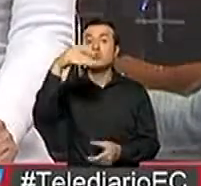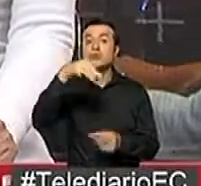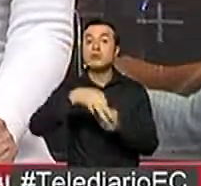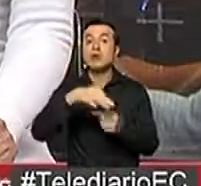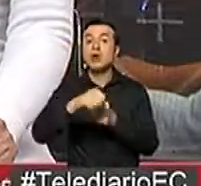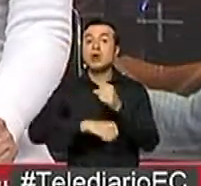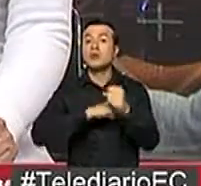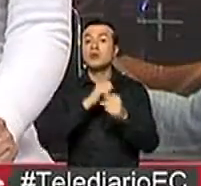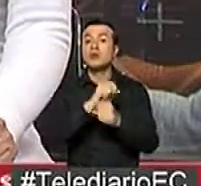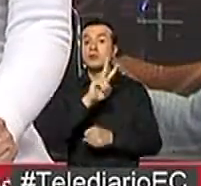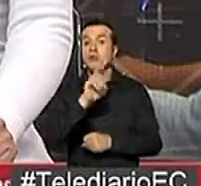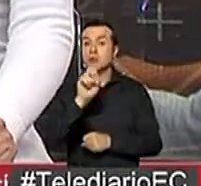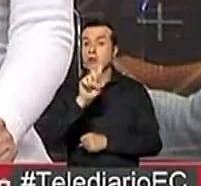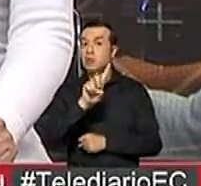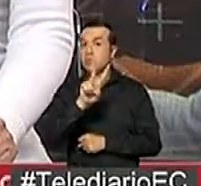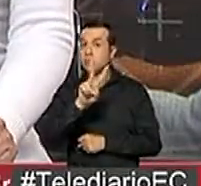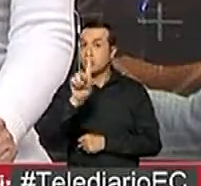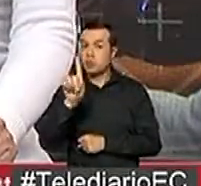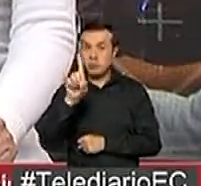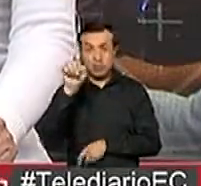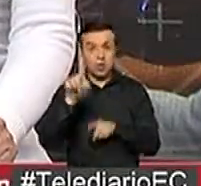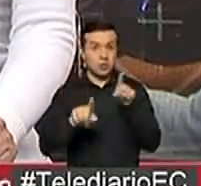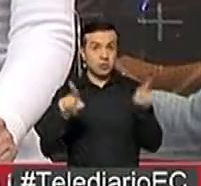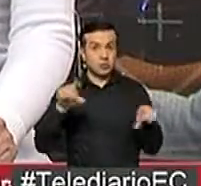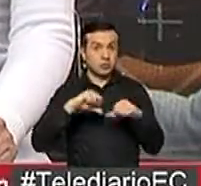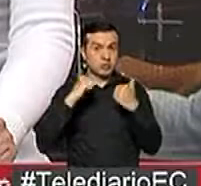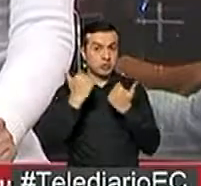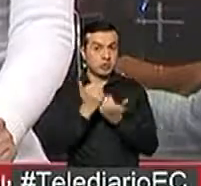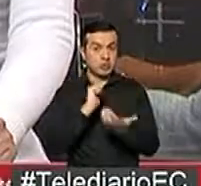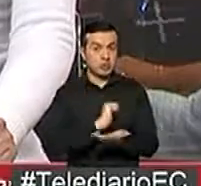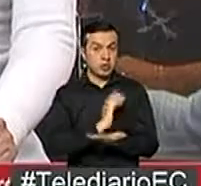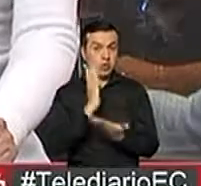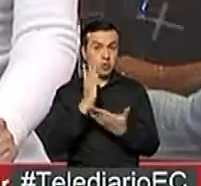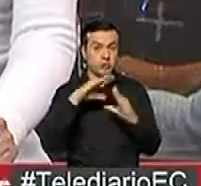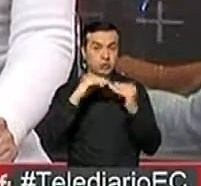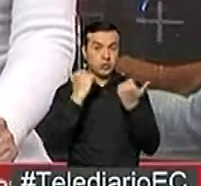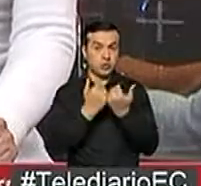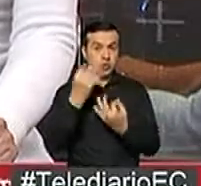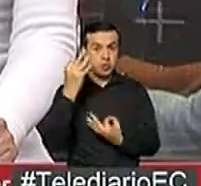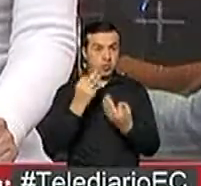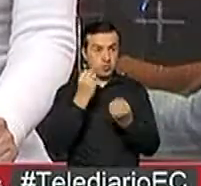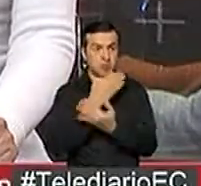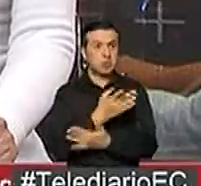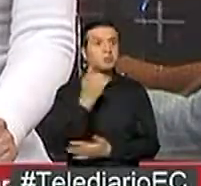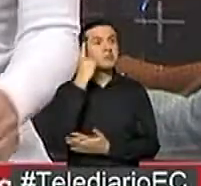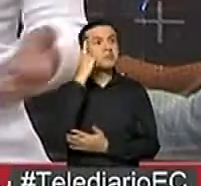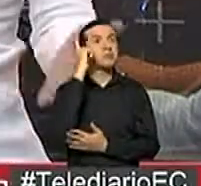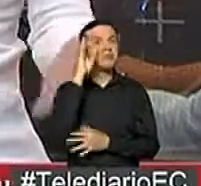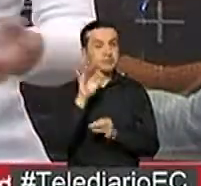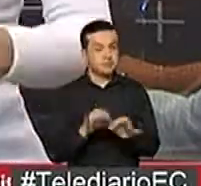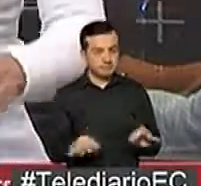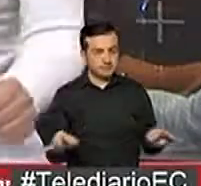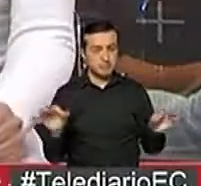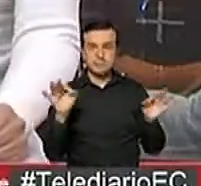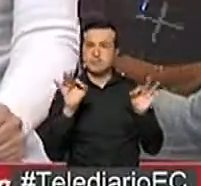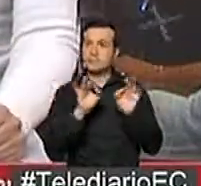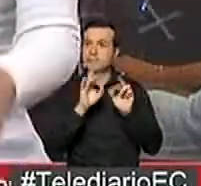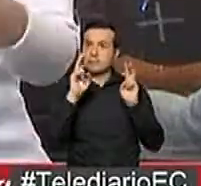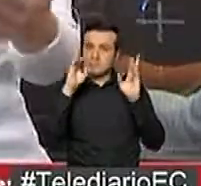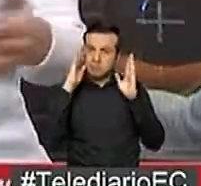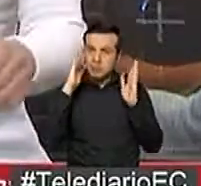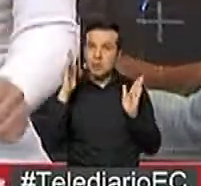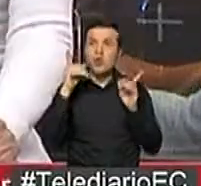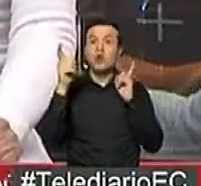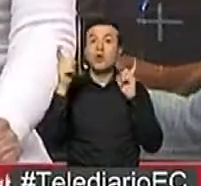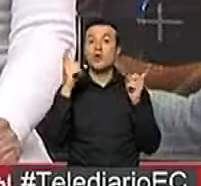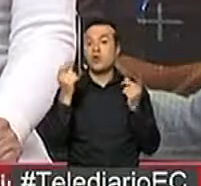del 2021. Varios legisladores de la Comisión de Justicia reiteraron la importancia de profundizar en temas como el